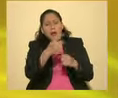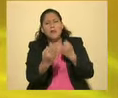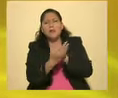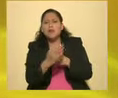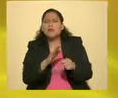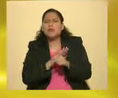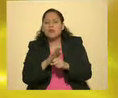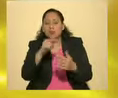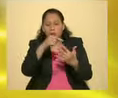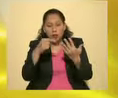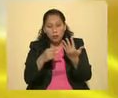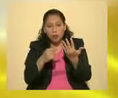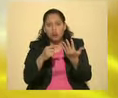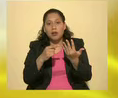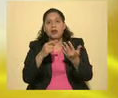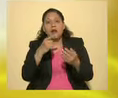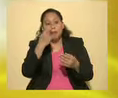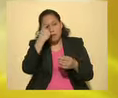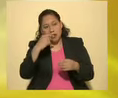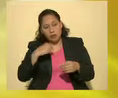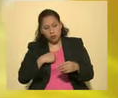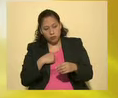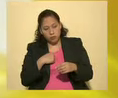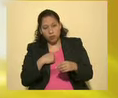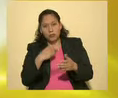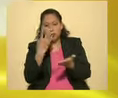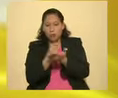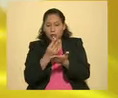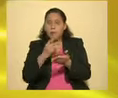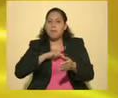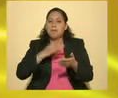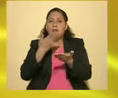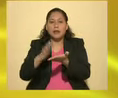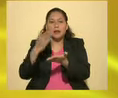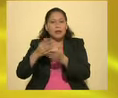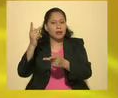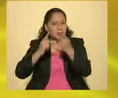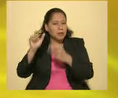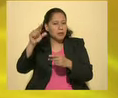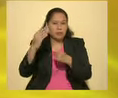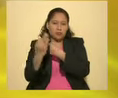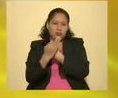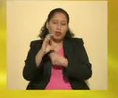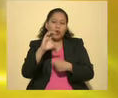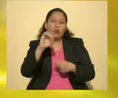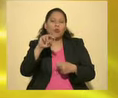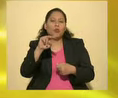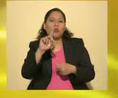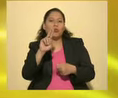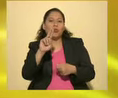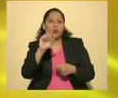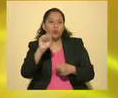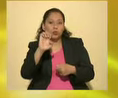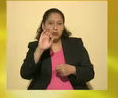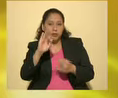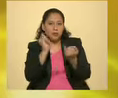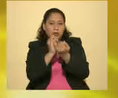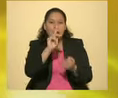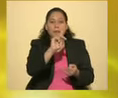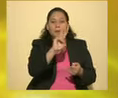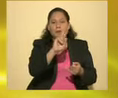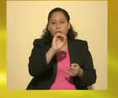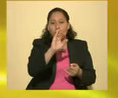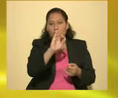obtener al acercarnos a una reparadora de crédito? Evidentemente, avalada por la Condusef. Ojo. Claro, avalada por la Profeco realmente. Okay. Y bueno, y